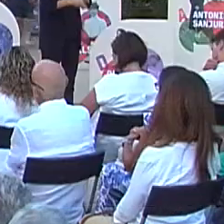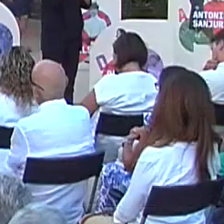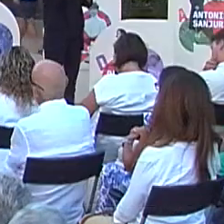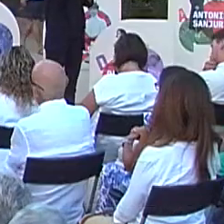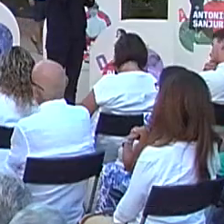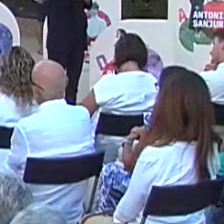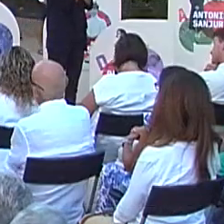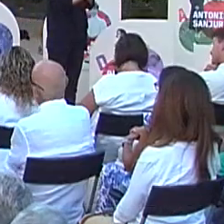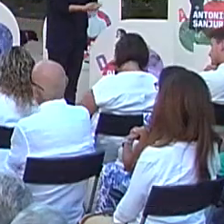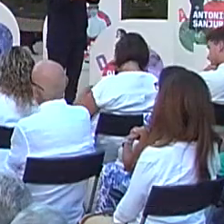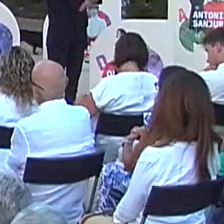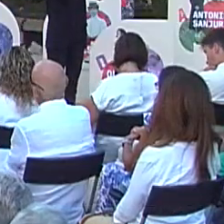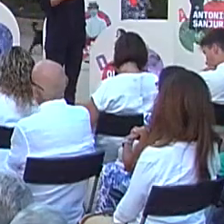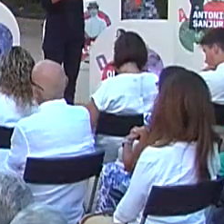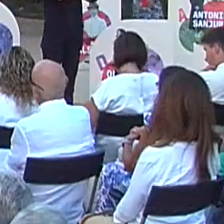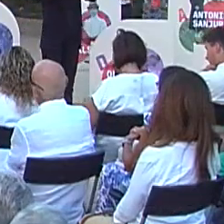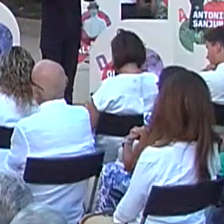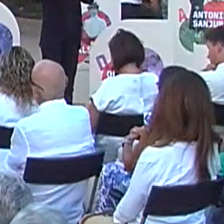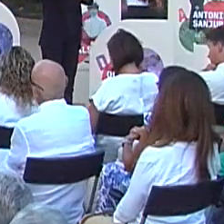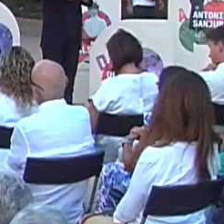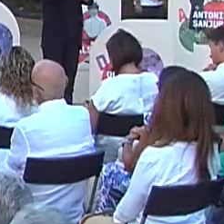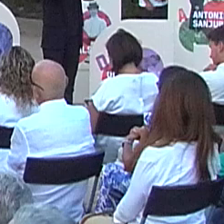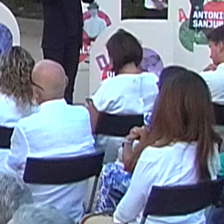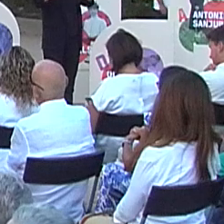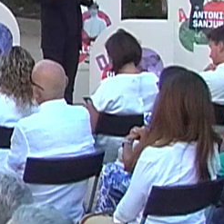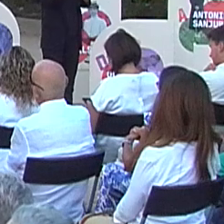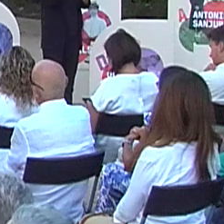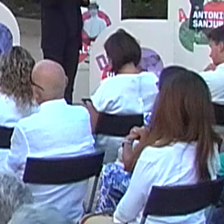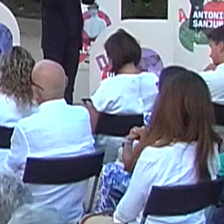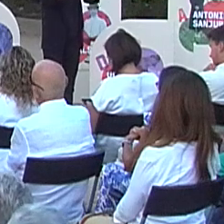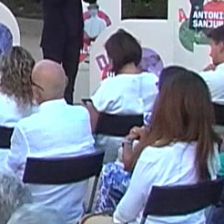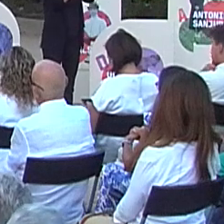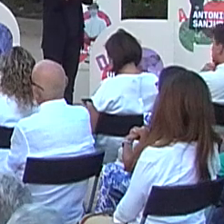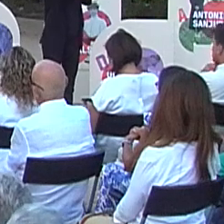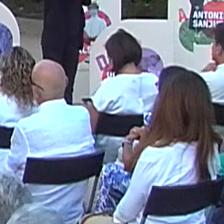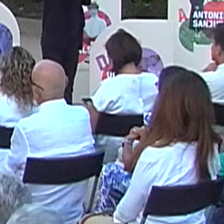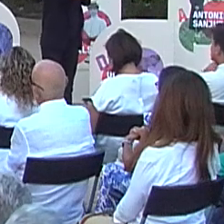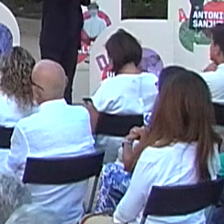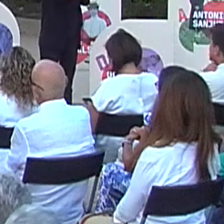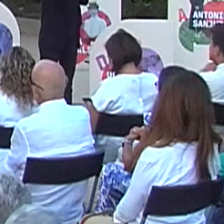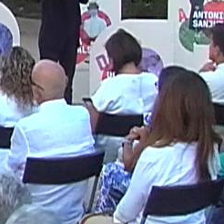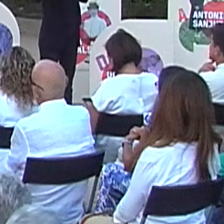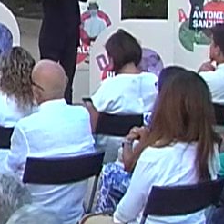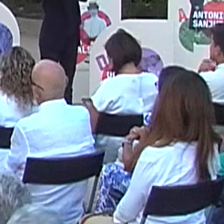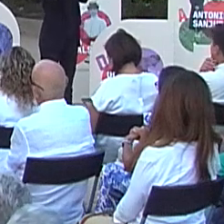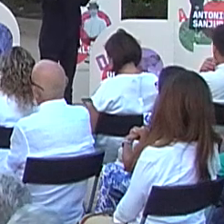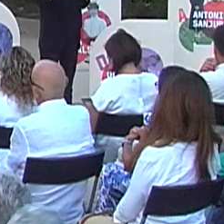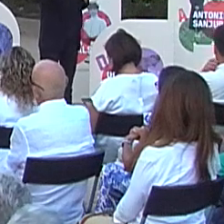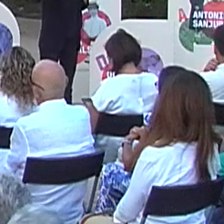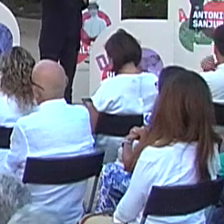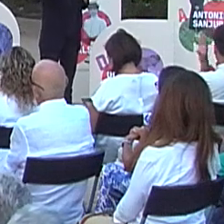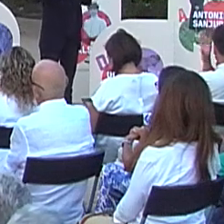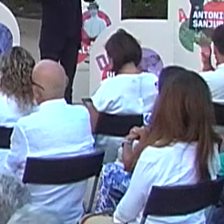anos atrás, hai un retroceso enorme, e a partir dese momento, abro comillas, calquera